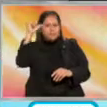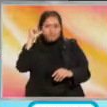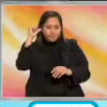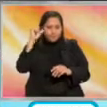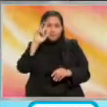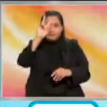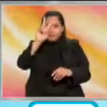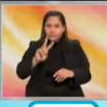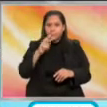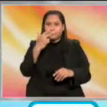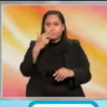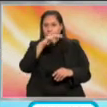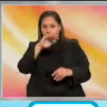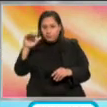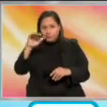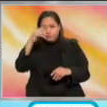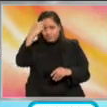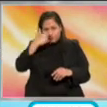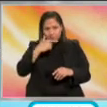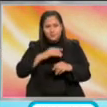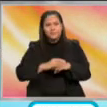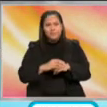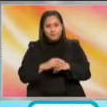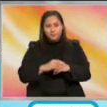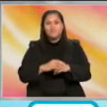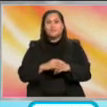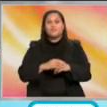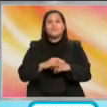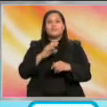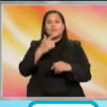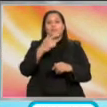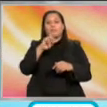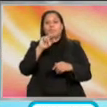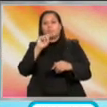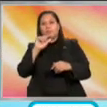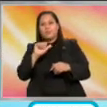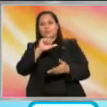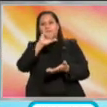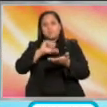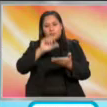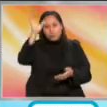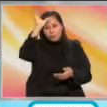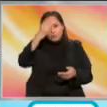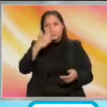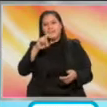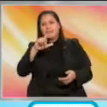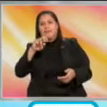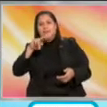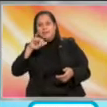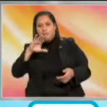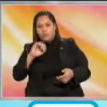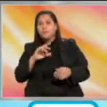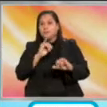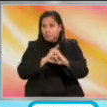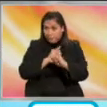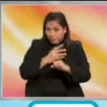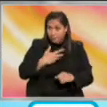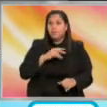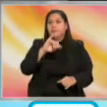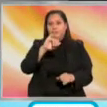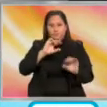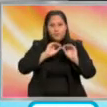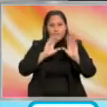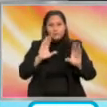todos los 21 de viernes, Muy bien. 8:30 de la 8:30. noche, en el Foro La perfecto. Gruta del Centro Cultural Helénico. Ahí está. Oye, ¿tenemos redes sociales? Sí. Claro,